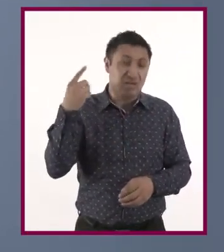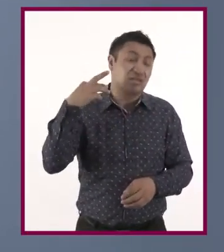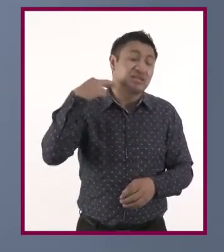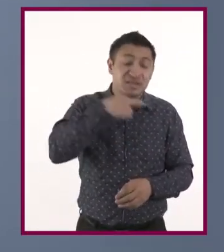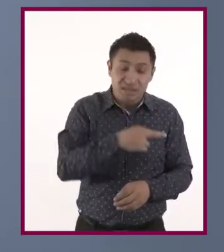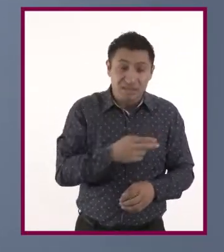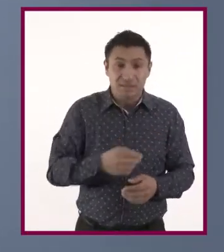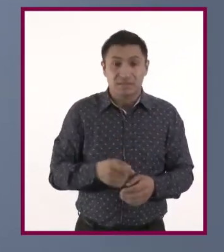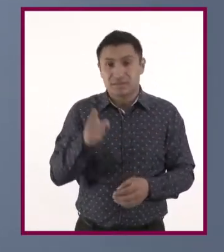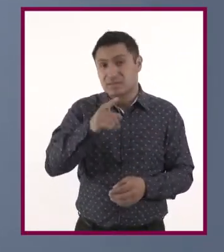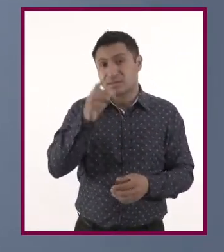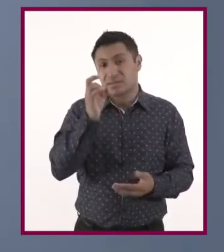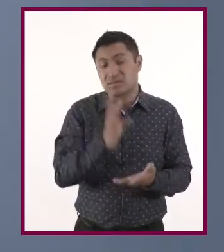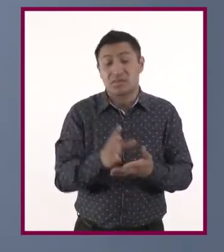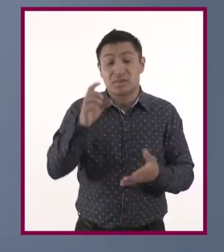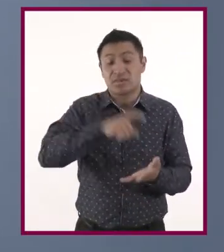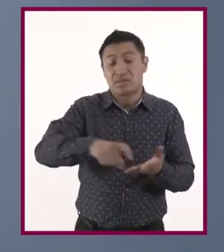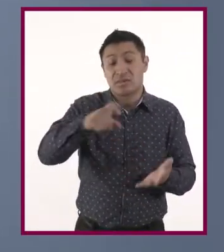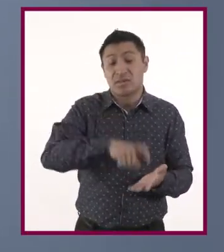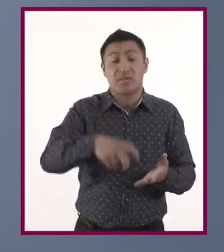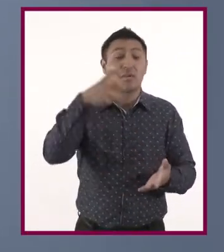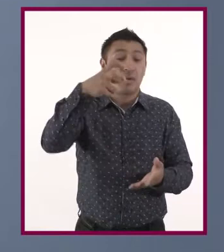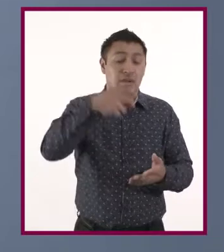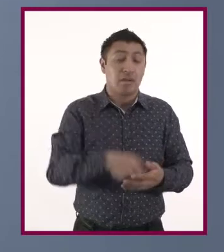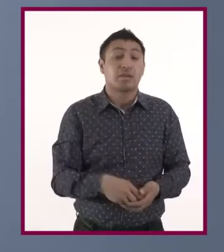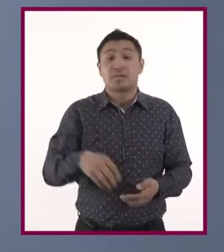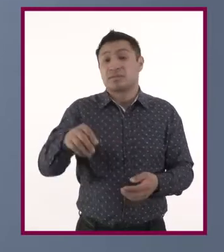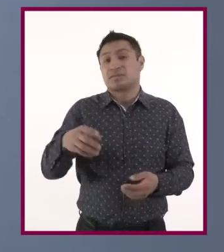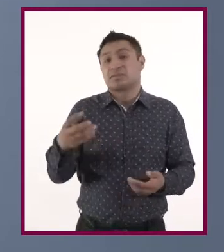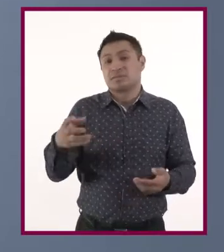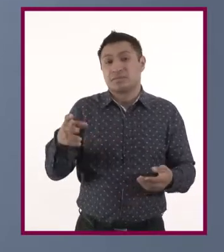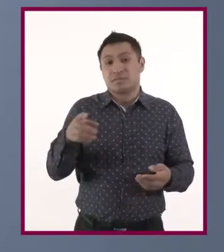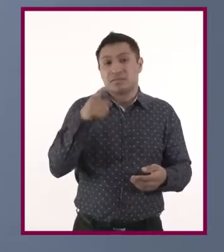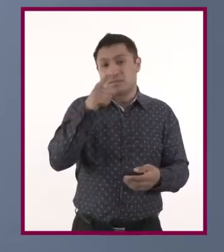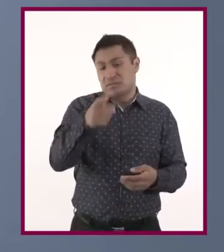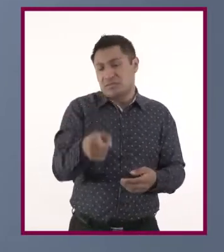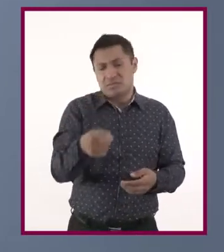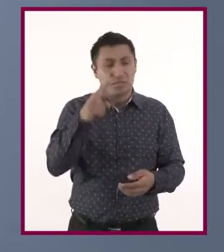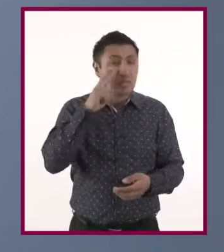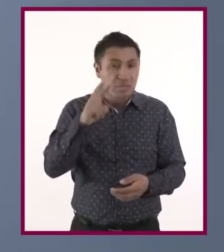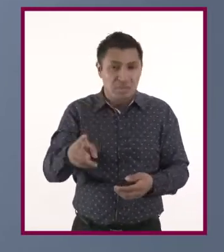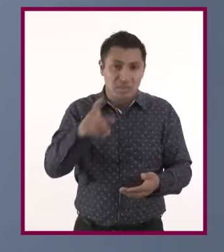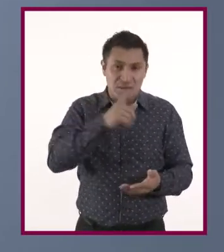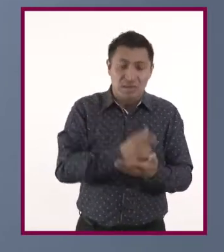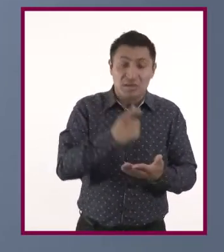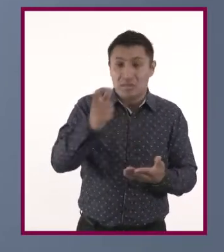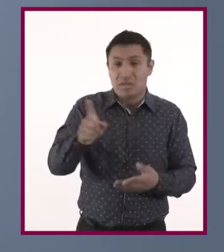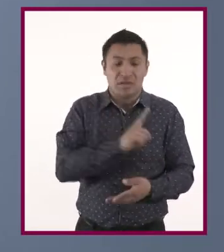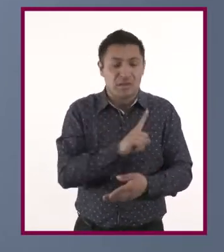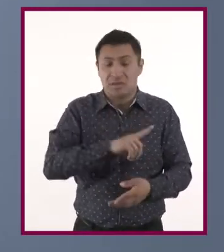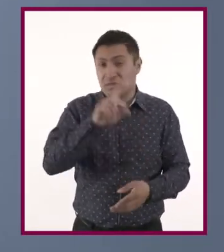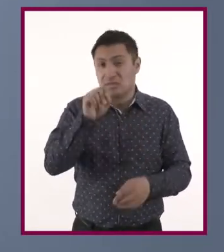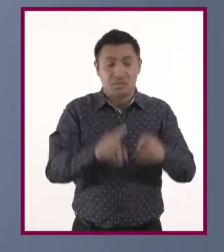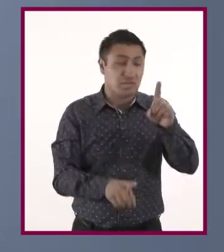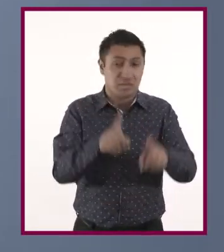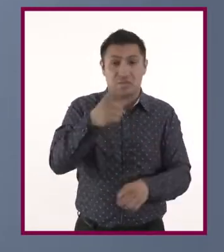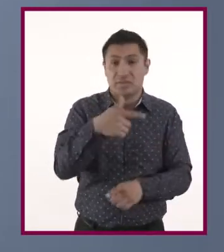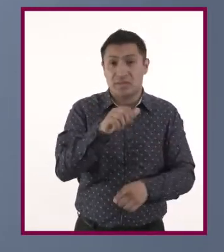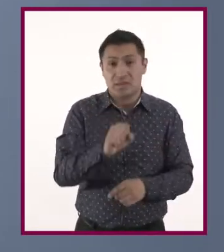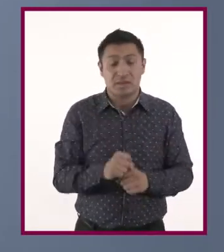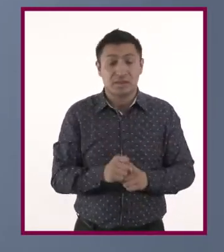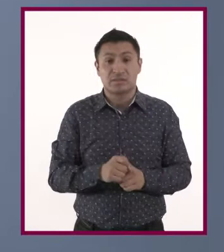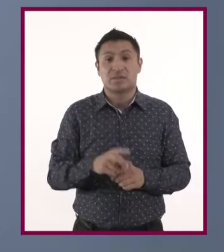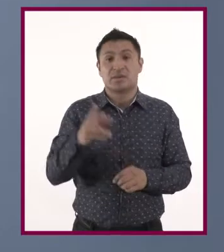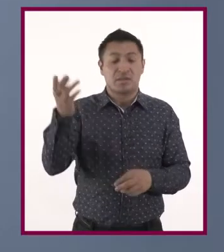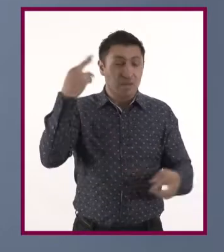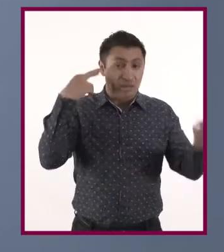invierte solo en el equipo y no en la energía que lo alimenta. Así que prácticamente el equipo se paga solo al no depender del gas o energía eléctrica externa. No